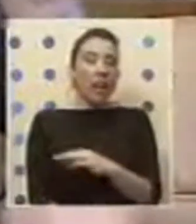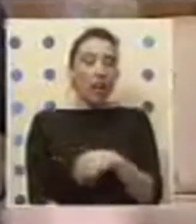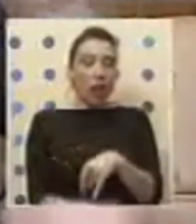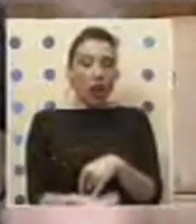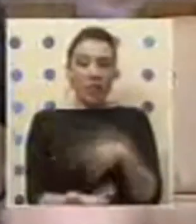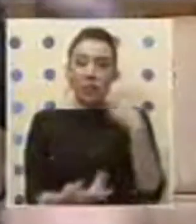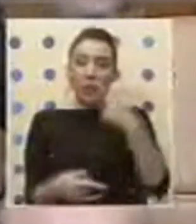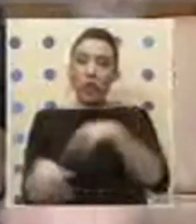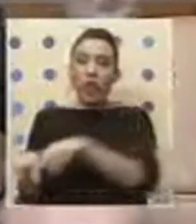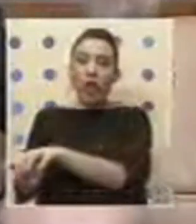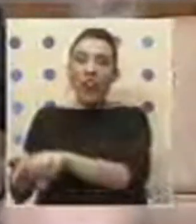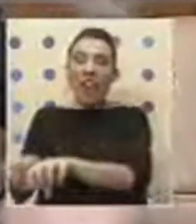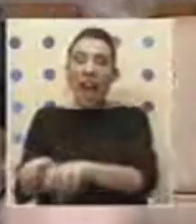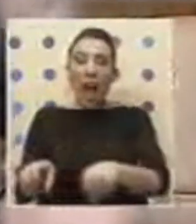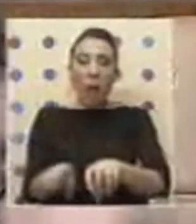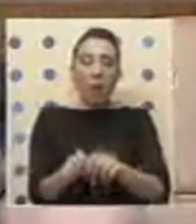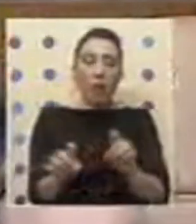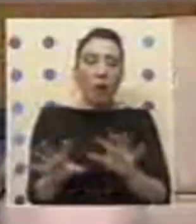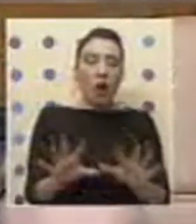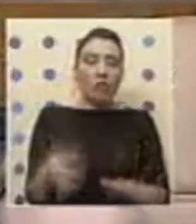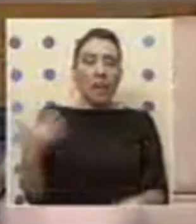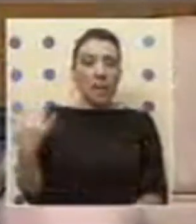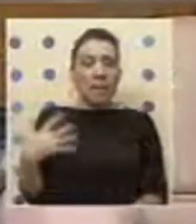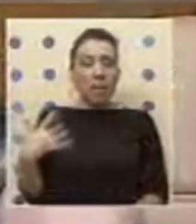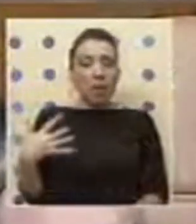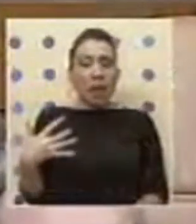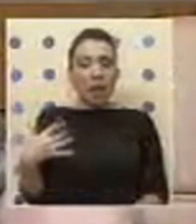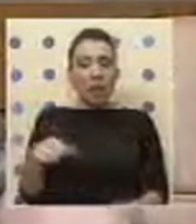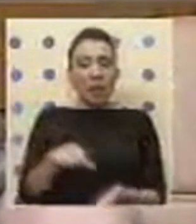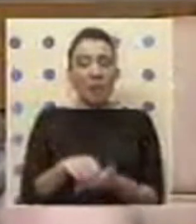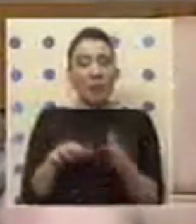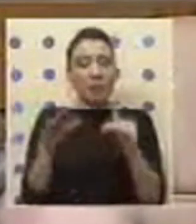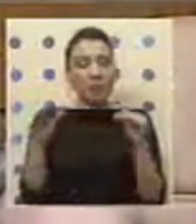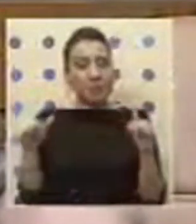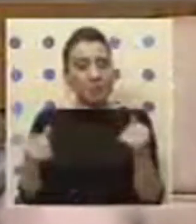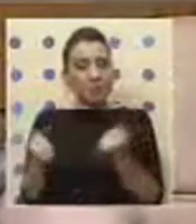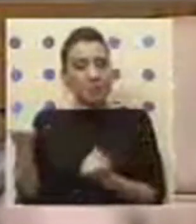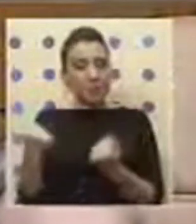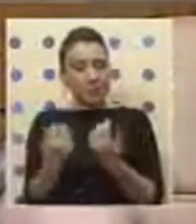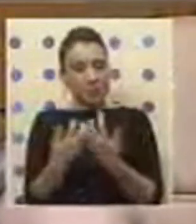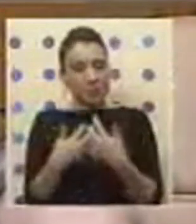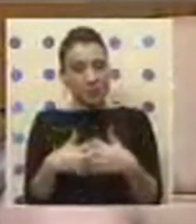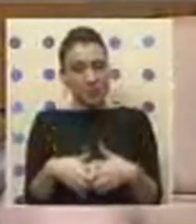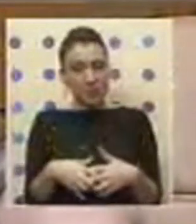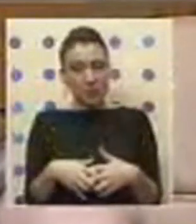pero se pusieron de acuerdo por algo importante para nuestro país. Un llamado a los empresarios.